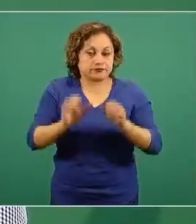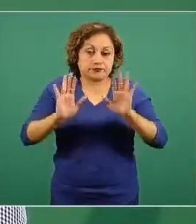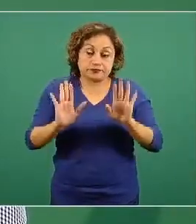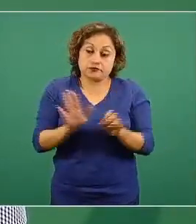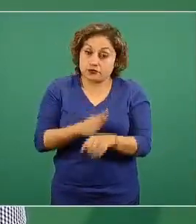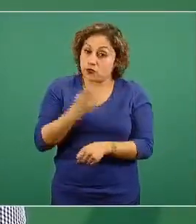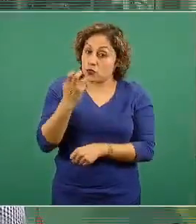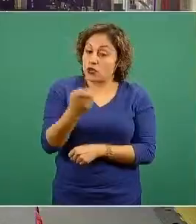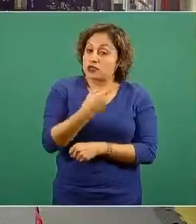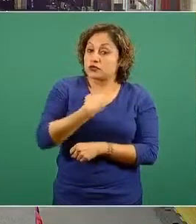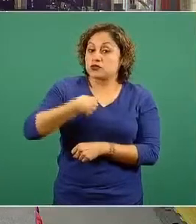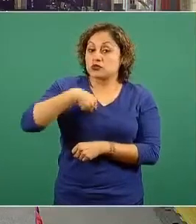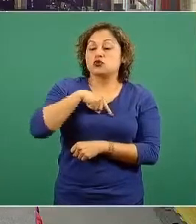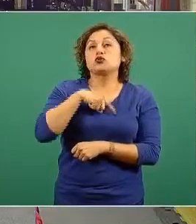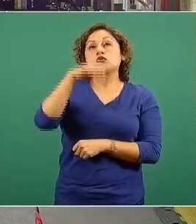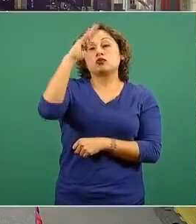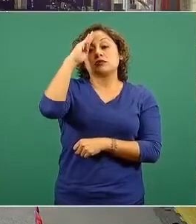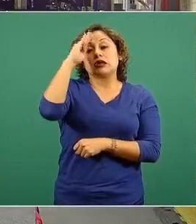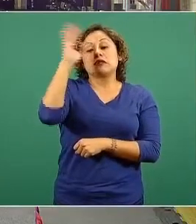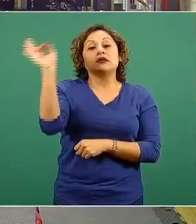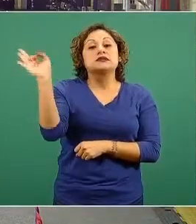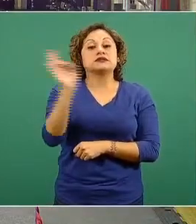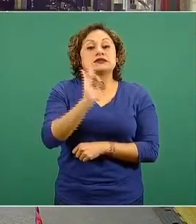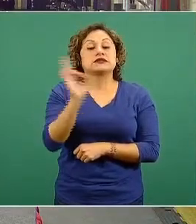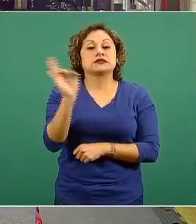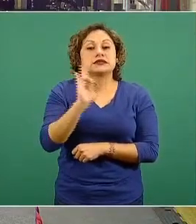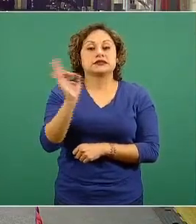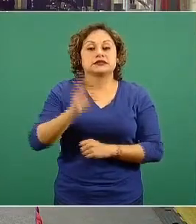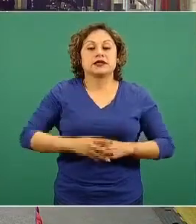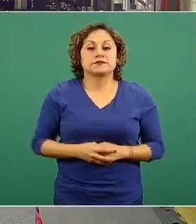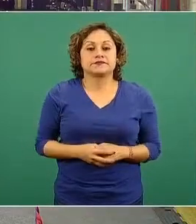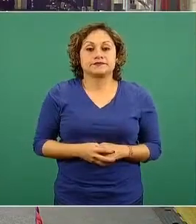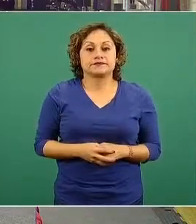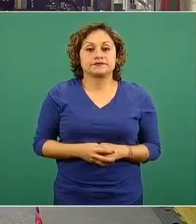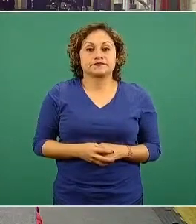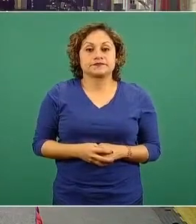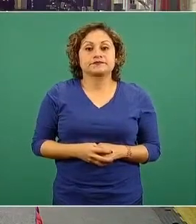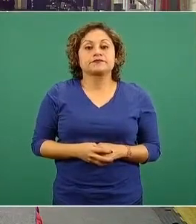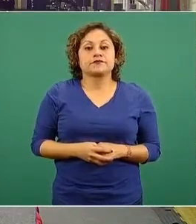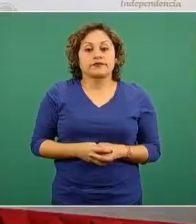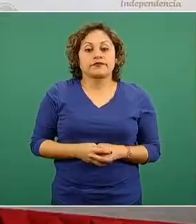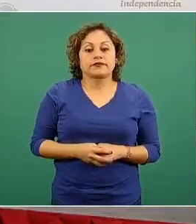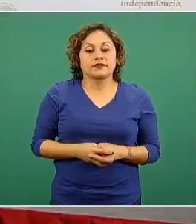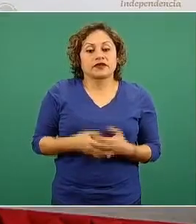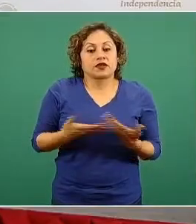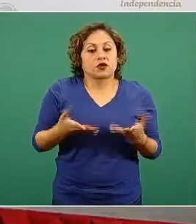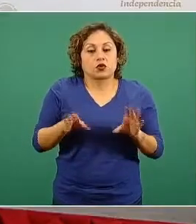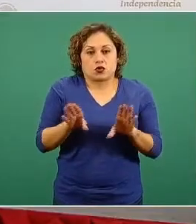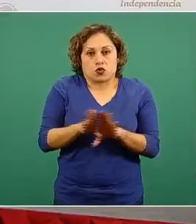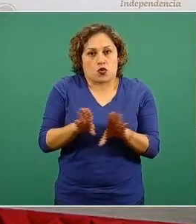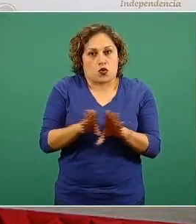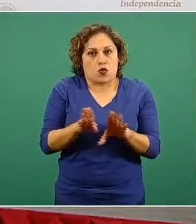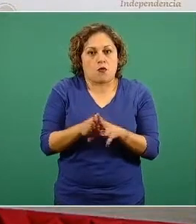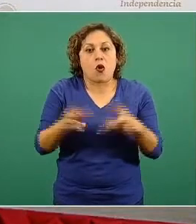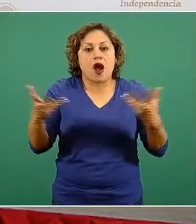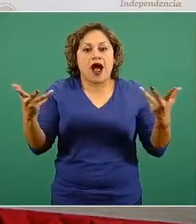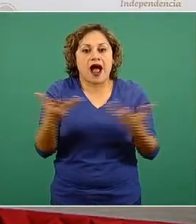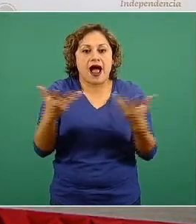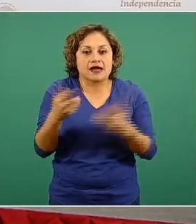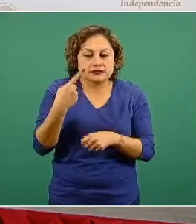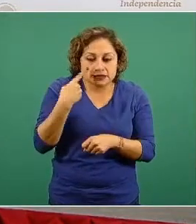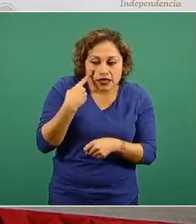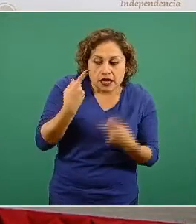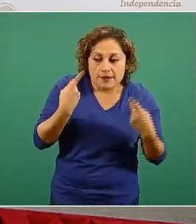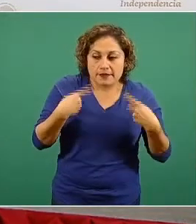estaríamos lógicamente hablando de esta capacidad de realizar un contagio entre las personas. Y esto en su momento podría